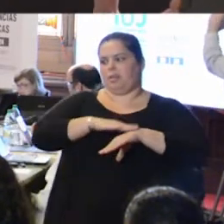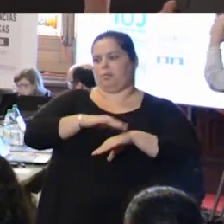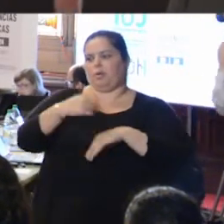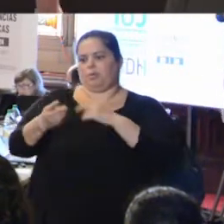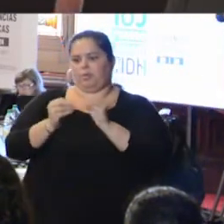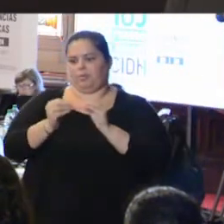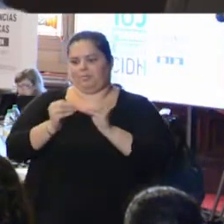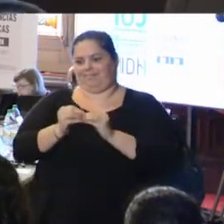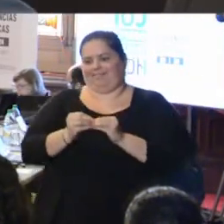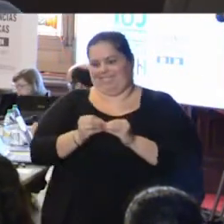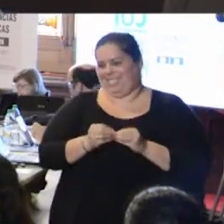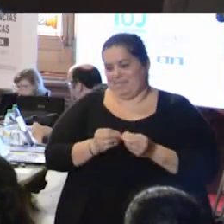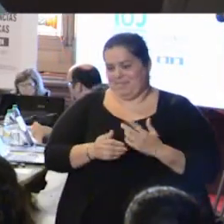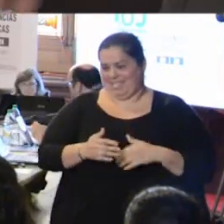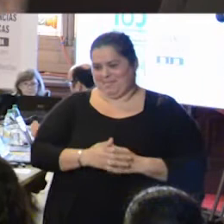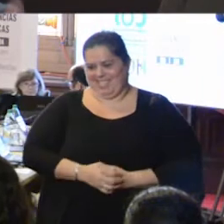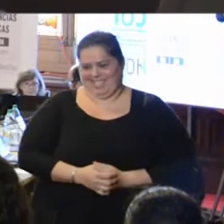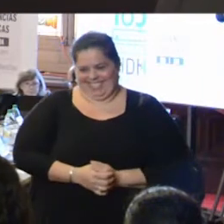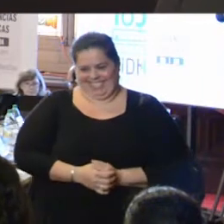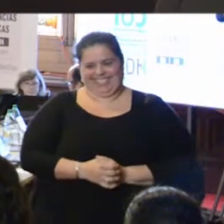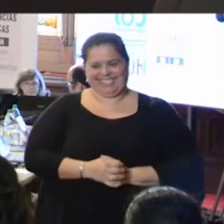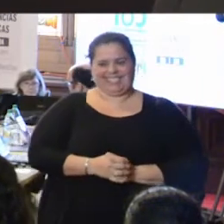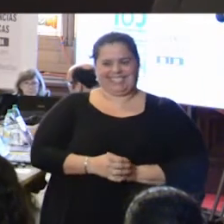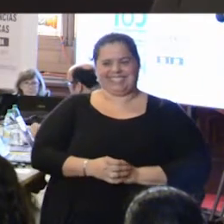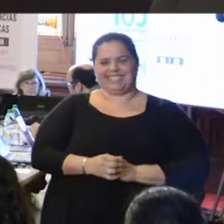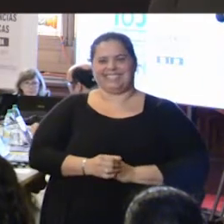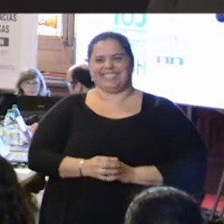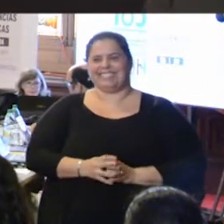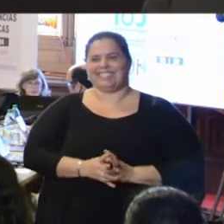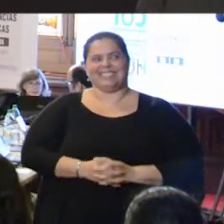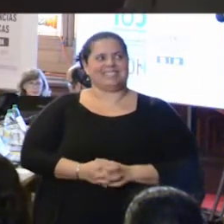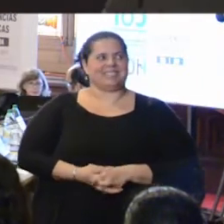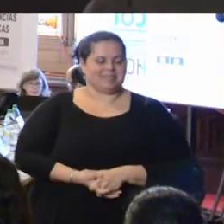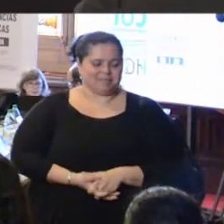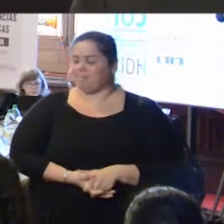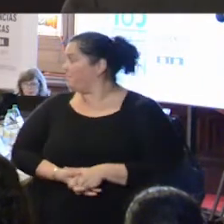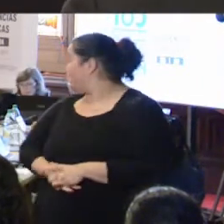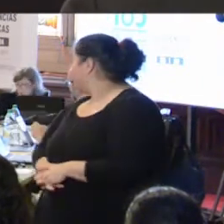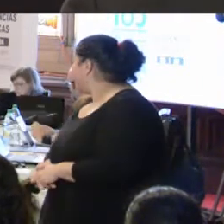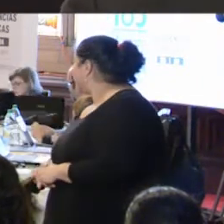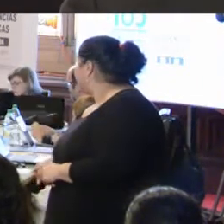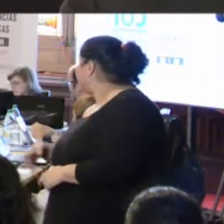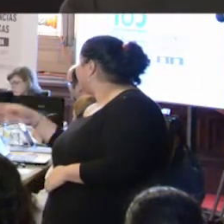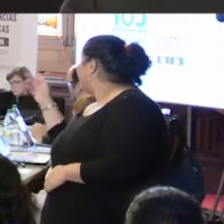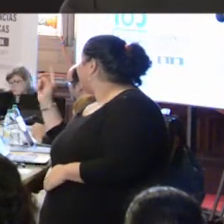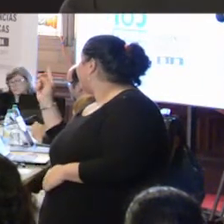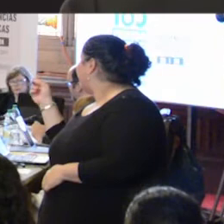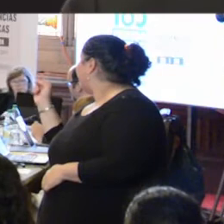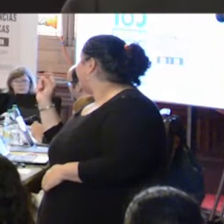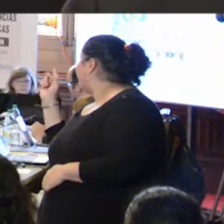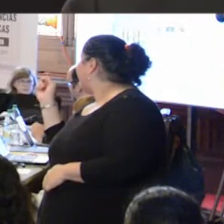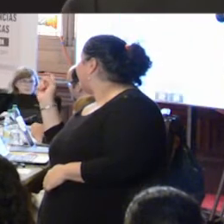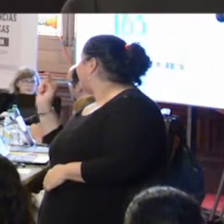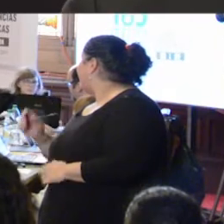nuestro, al que ha colocado los temas. Se te dejaría el tiempo con las partes para seguir en este diálogo, que creo que